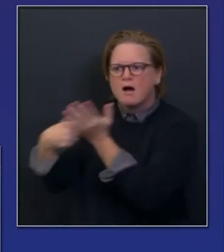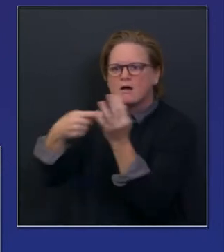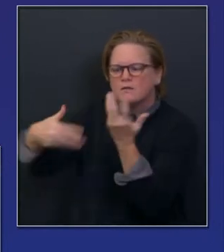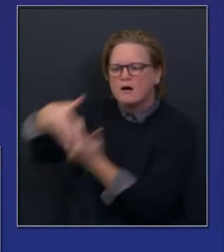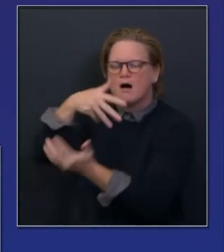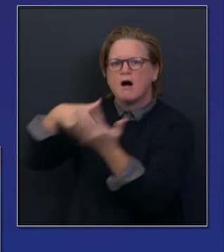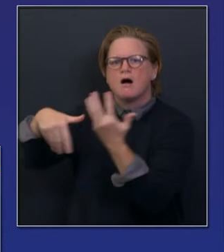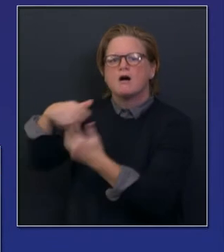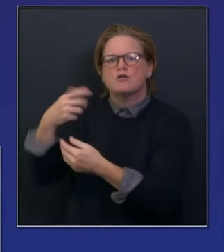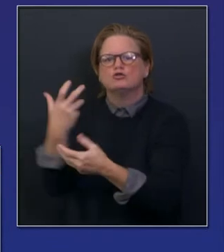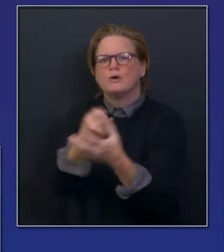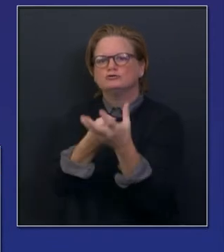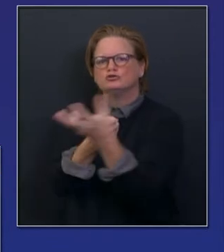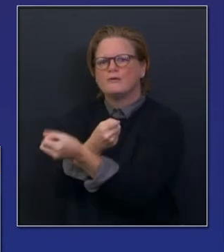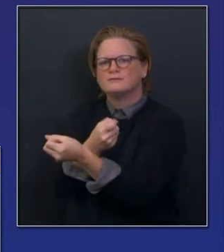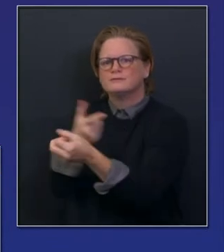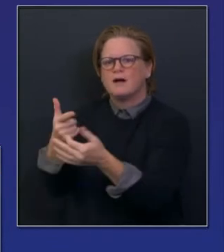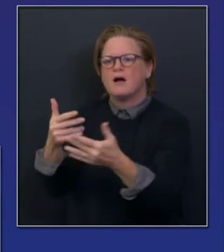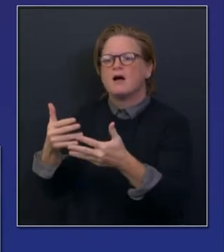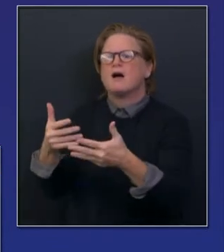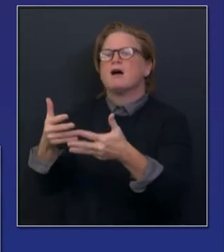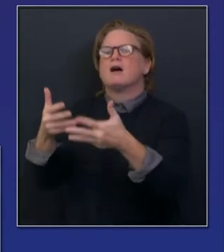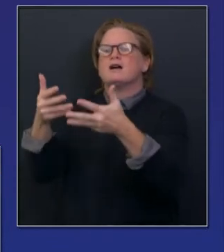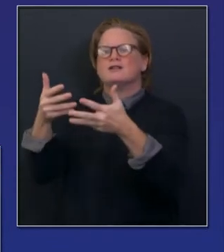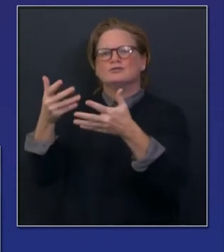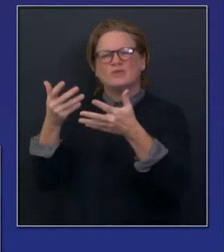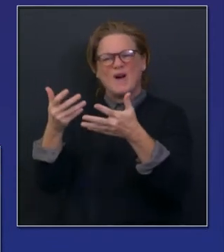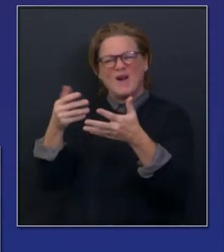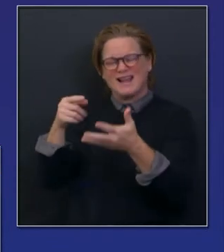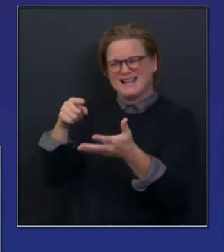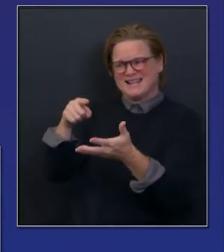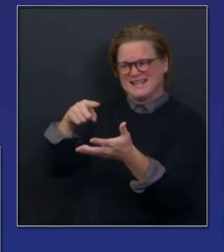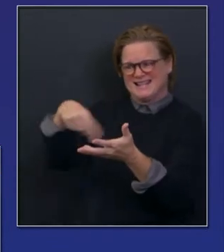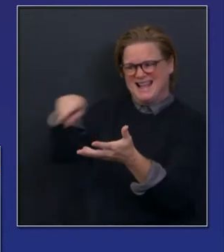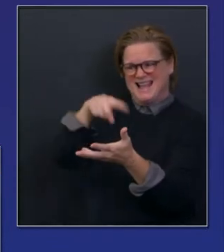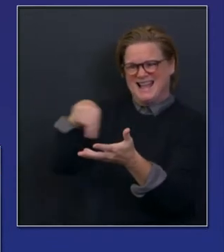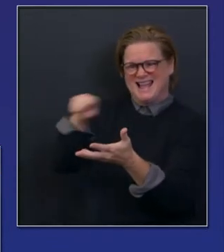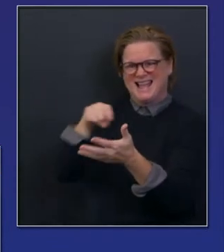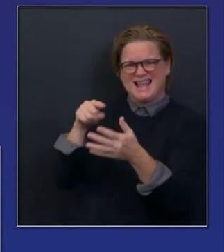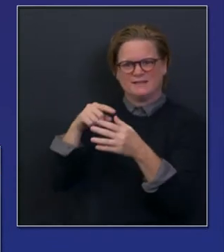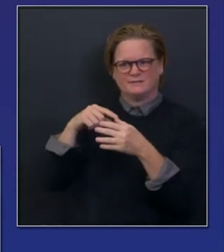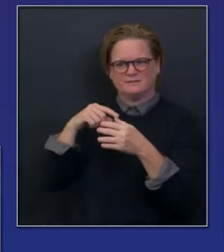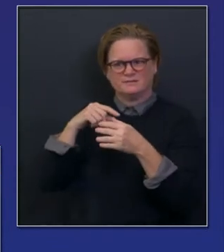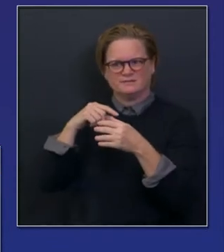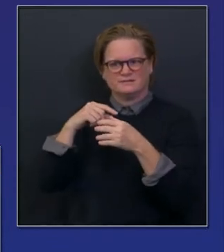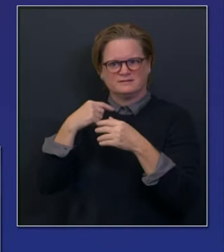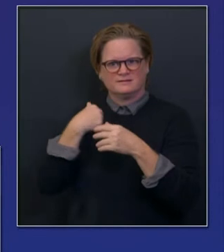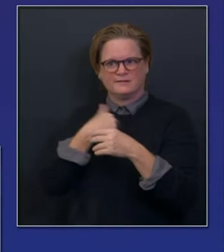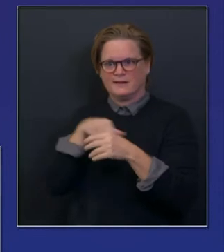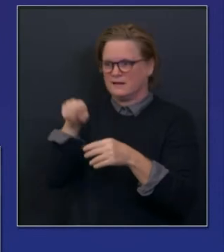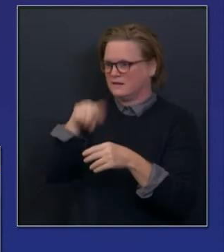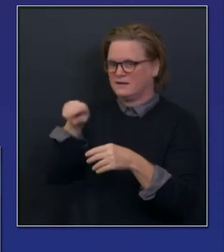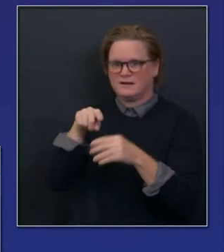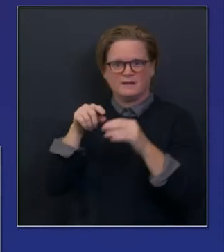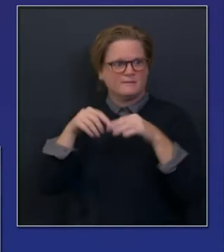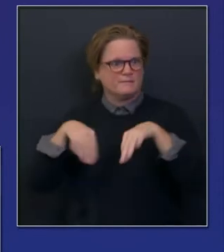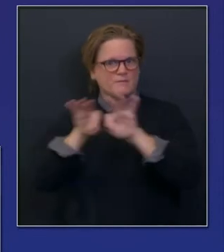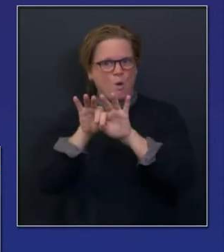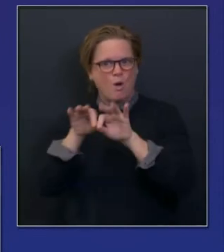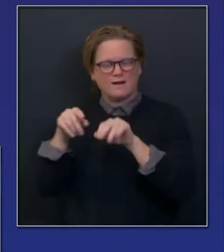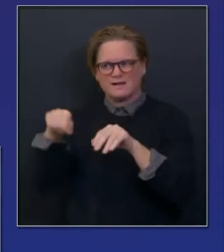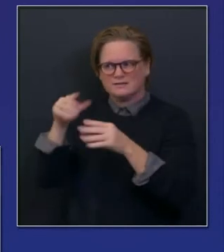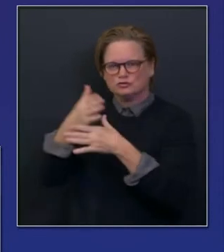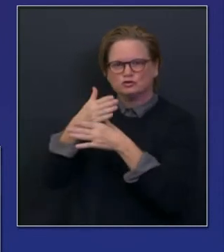forma distinta a como se hacía antes en Sacramento. Así que realmente se trata de